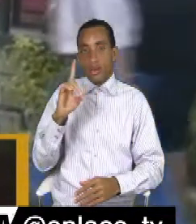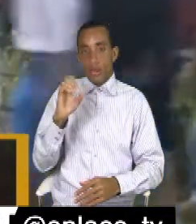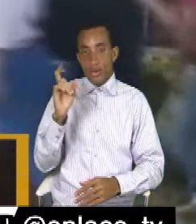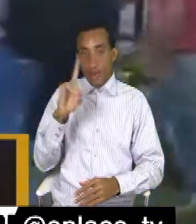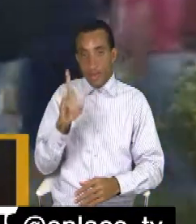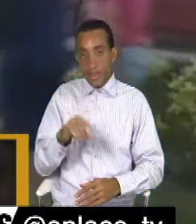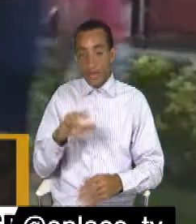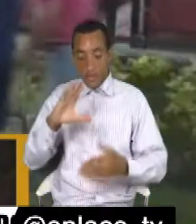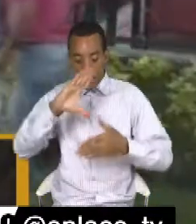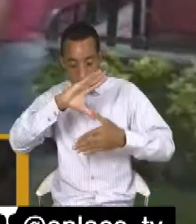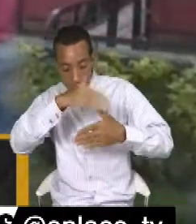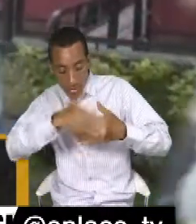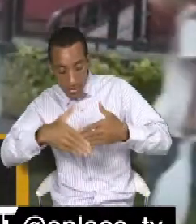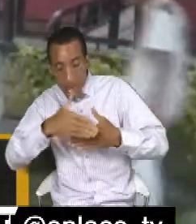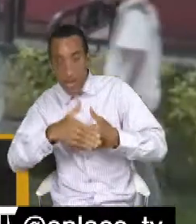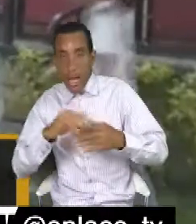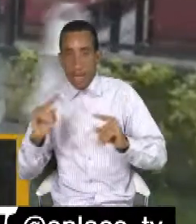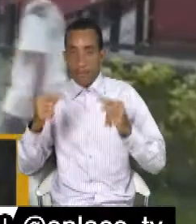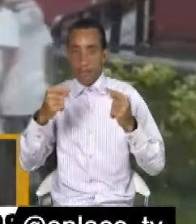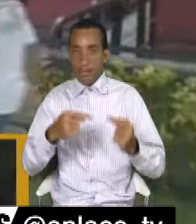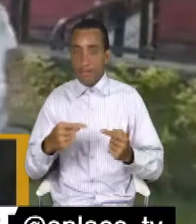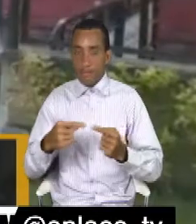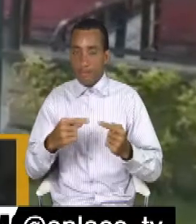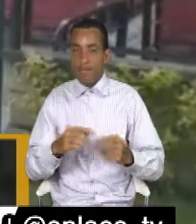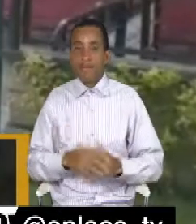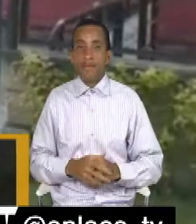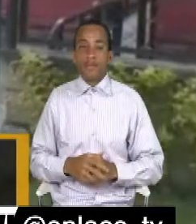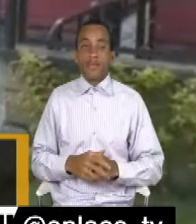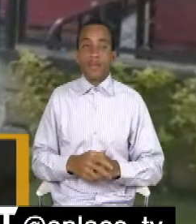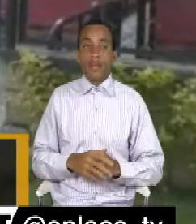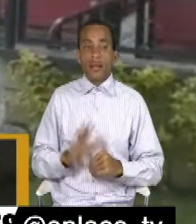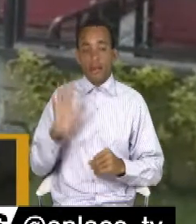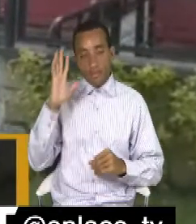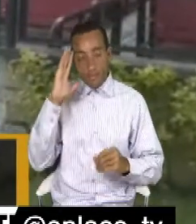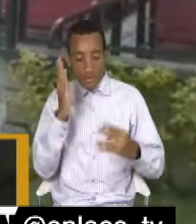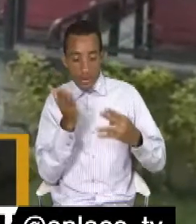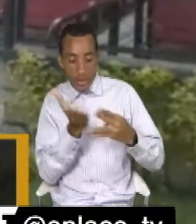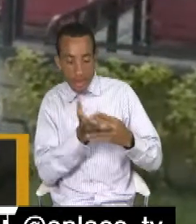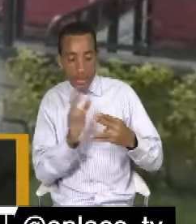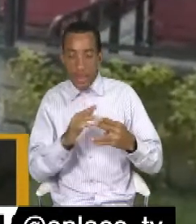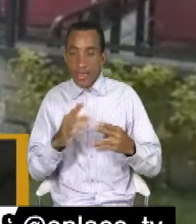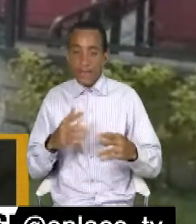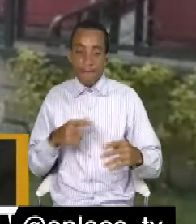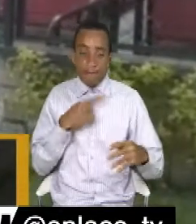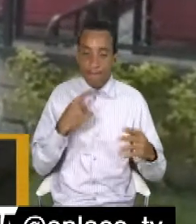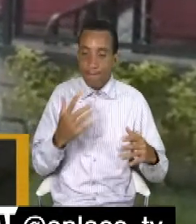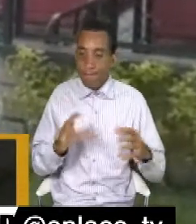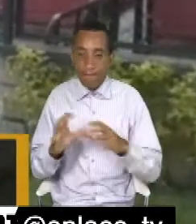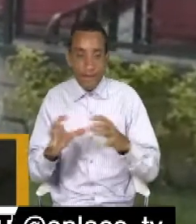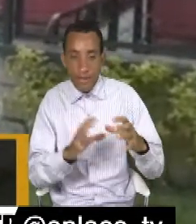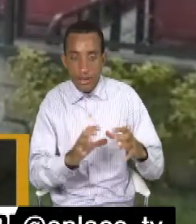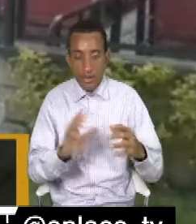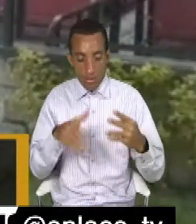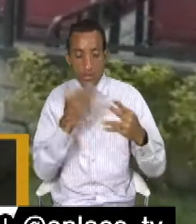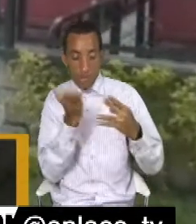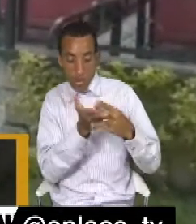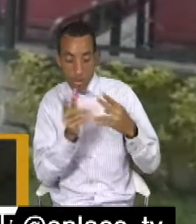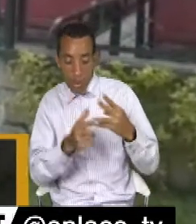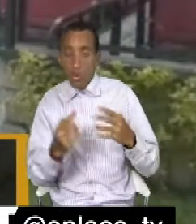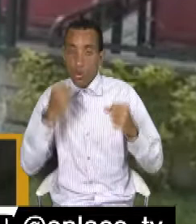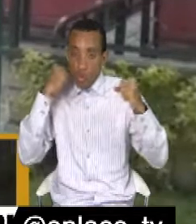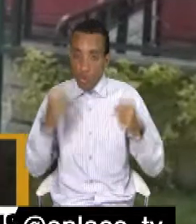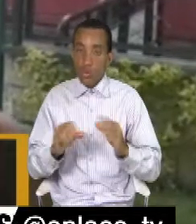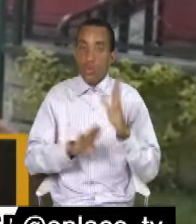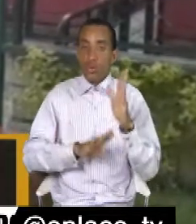partido perdían mucho el balón, pero en el segundo tiempo los vi que controlaron más, un poquitico pesada la cancha,